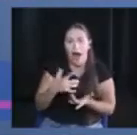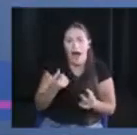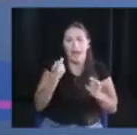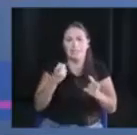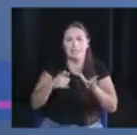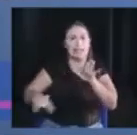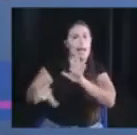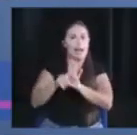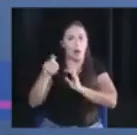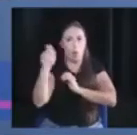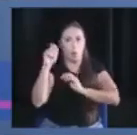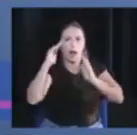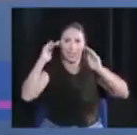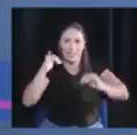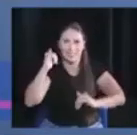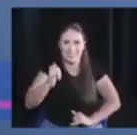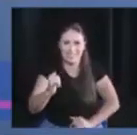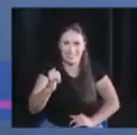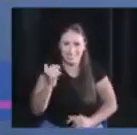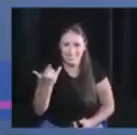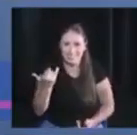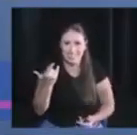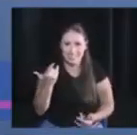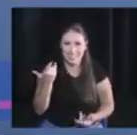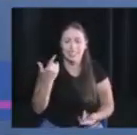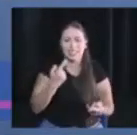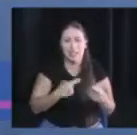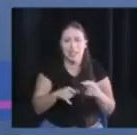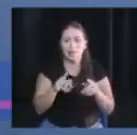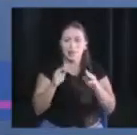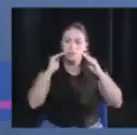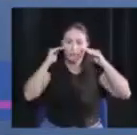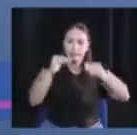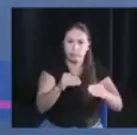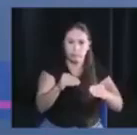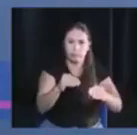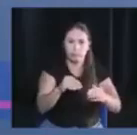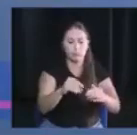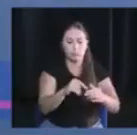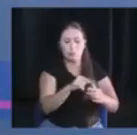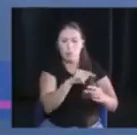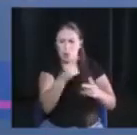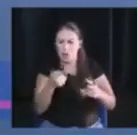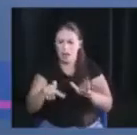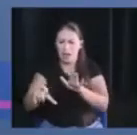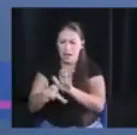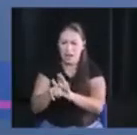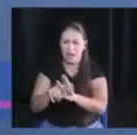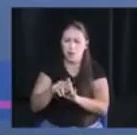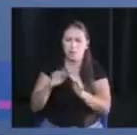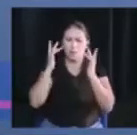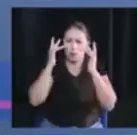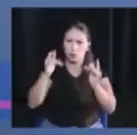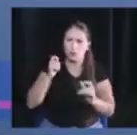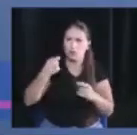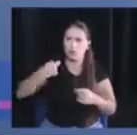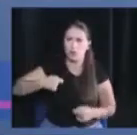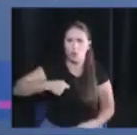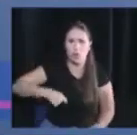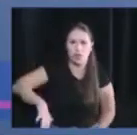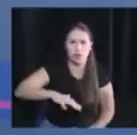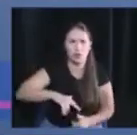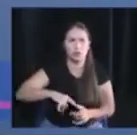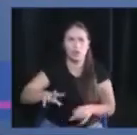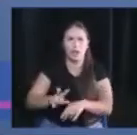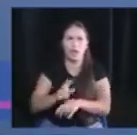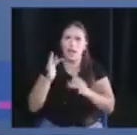merecería urgencia y sería concreta. Una ley que habla de educación, de seguridad social, de